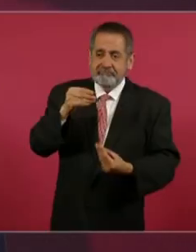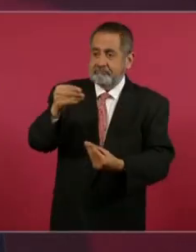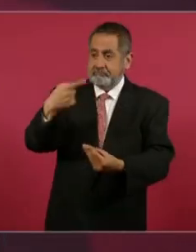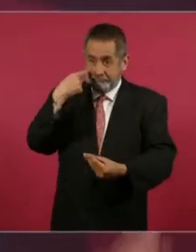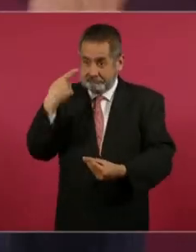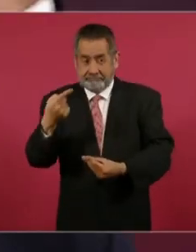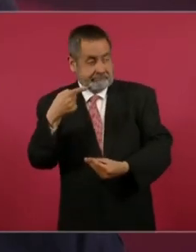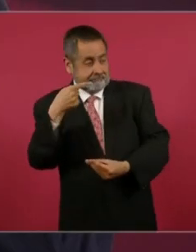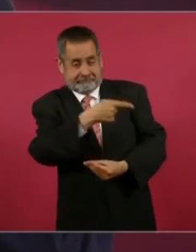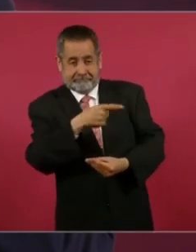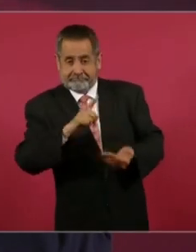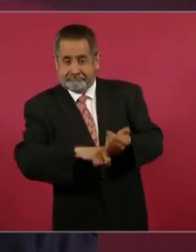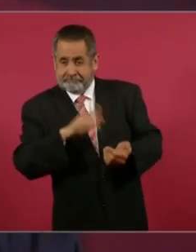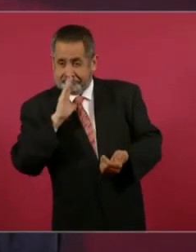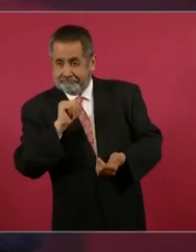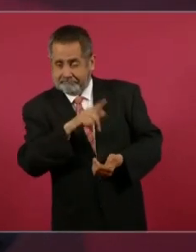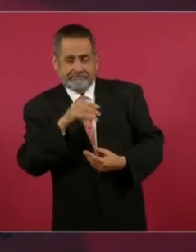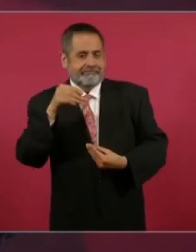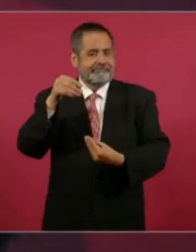O sea,